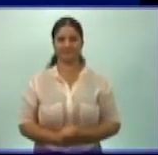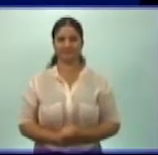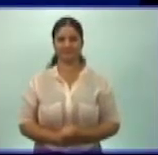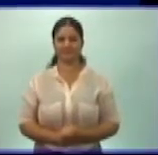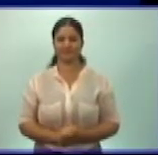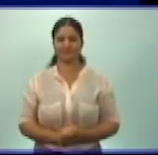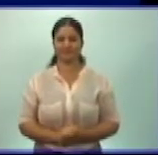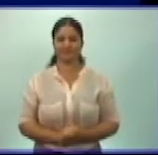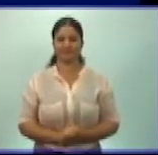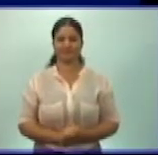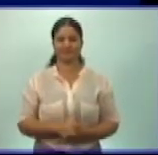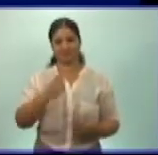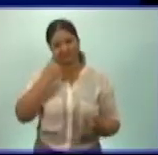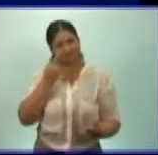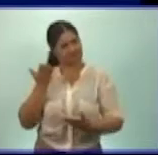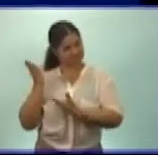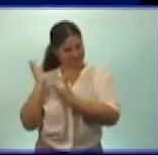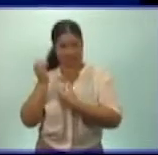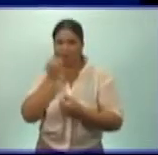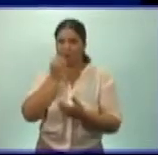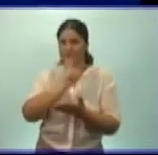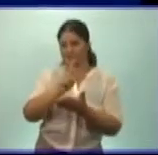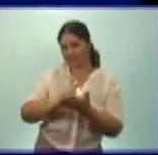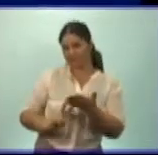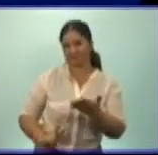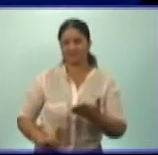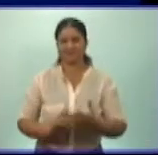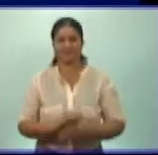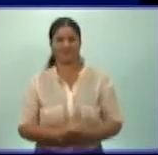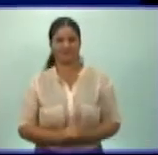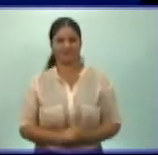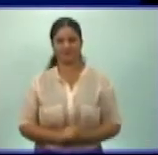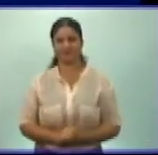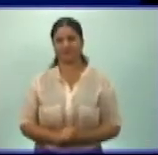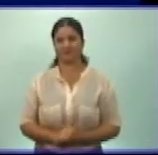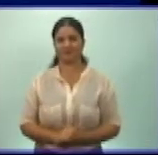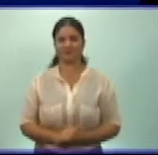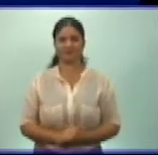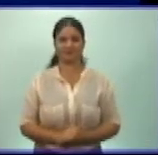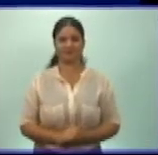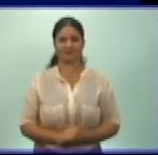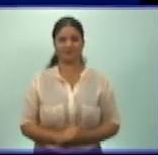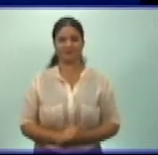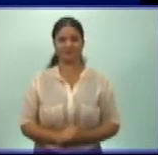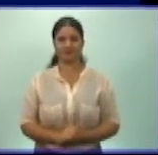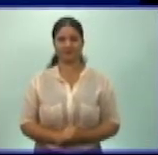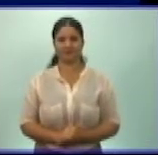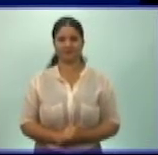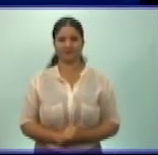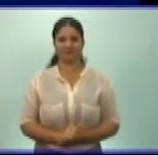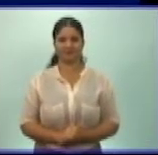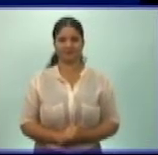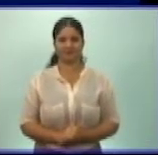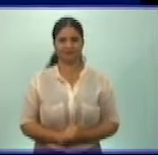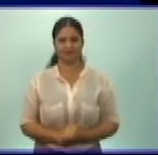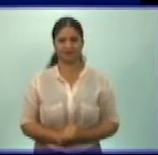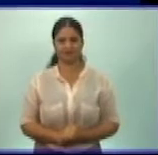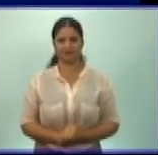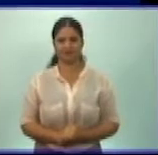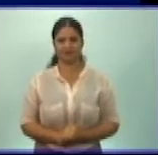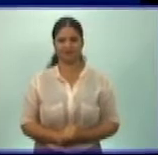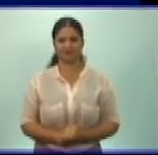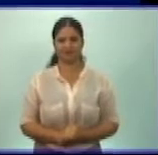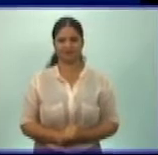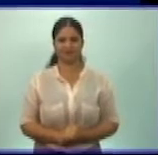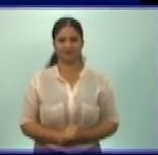Dice, la comedia de Molière no representa al cielo y a la religión, representa a sus